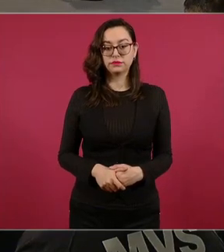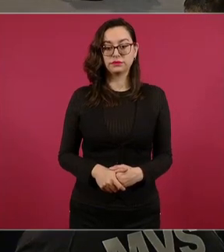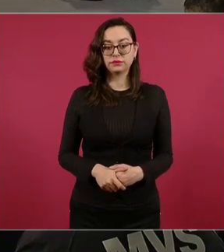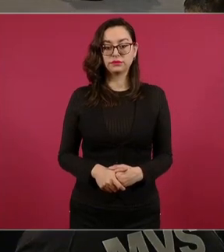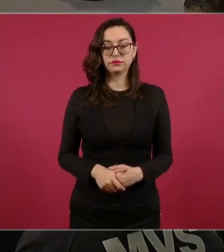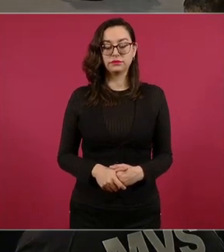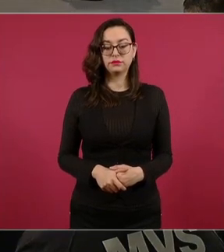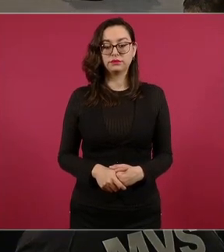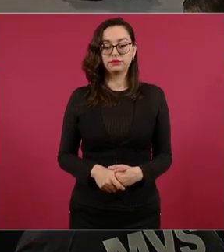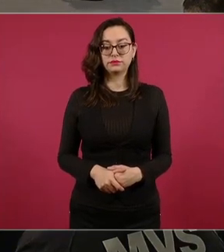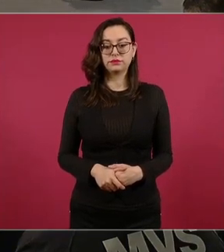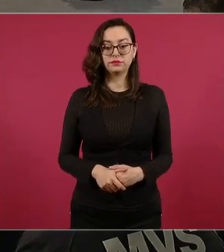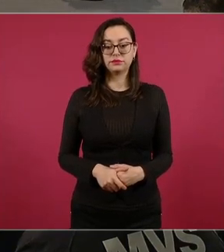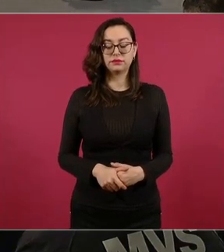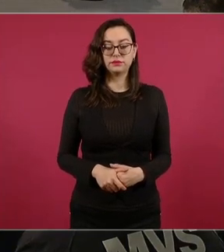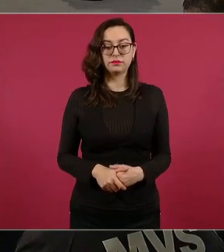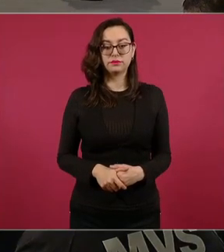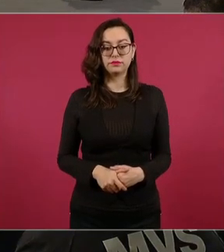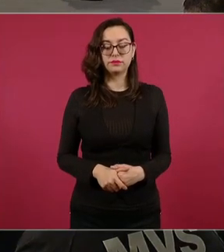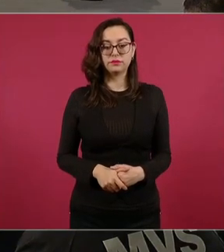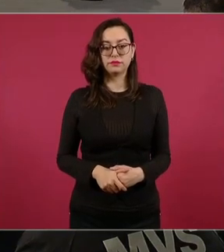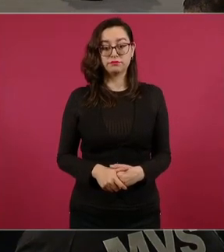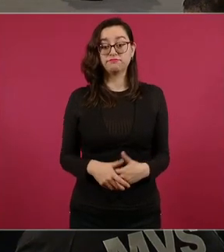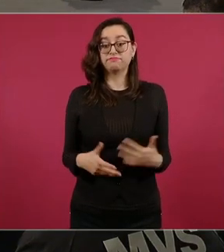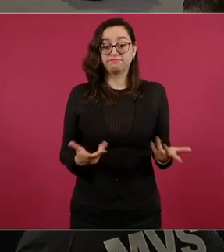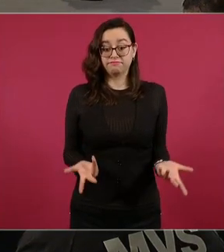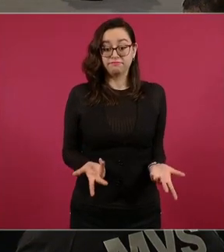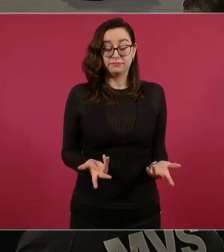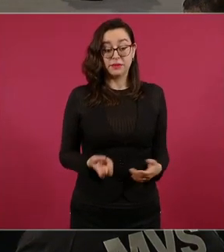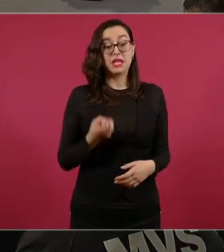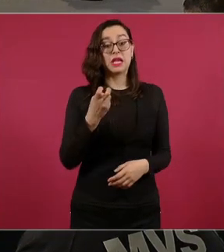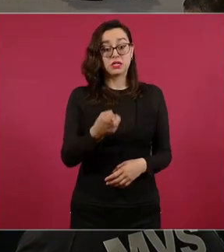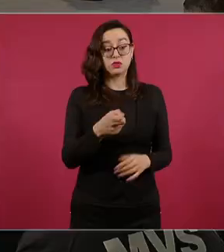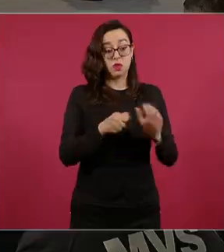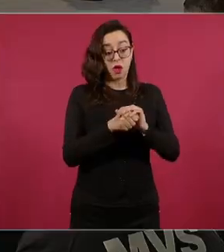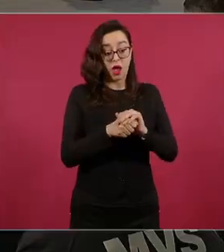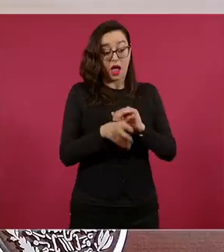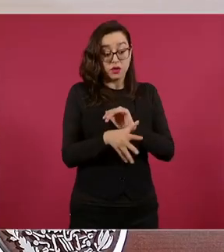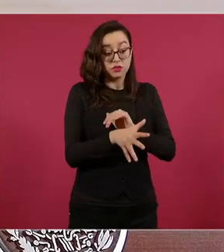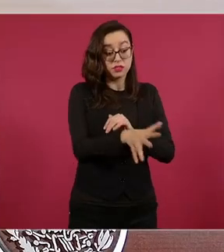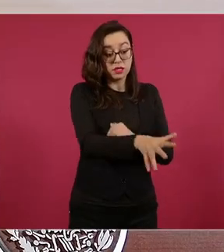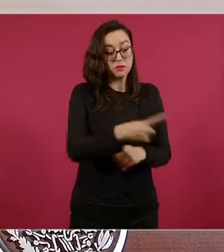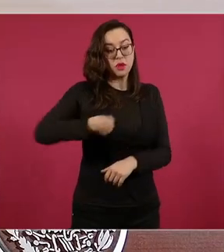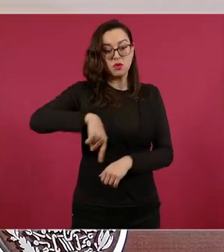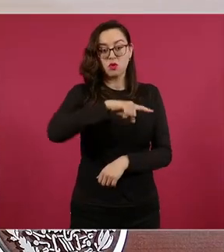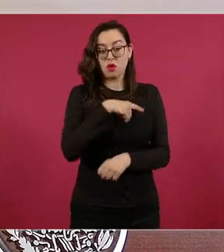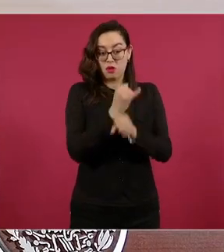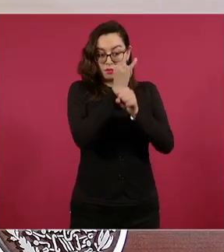los trabajos que se han intensificado para buscar a los jóvenes